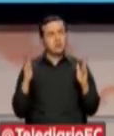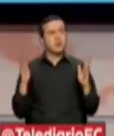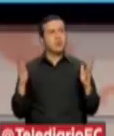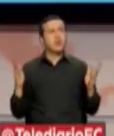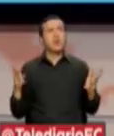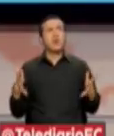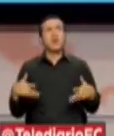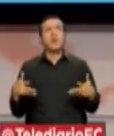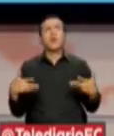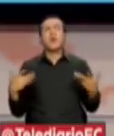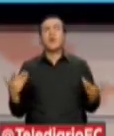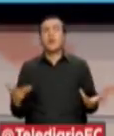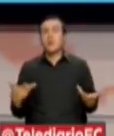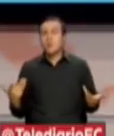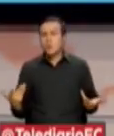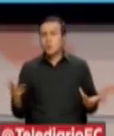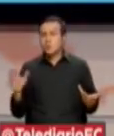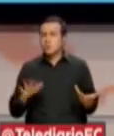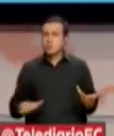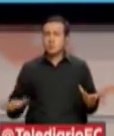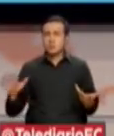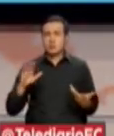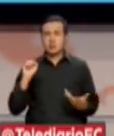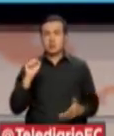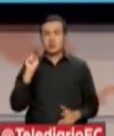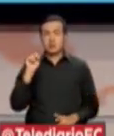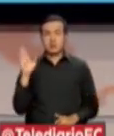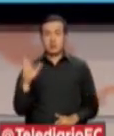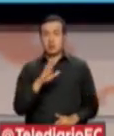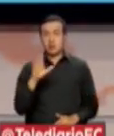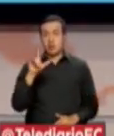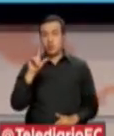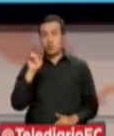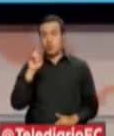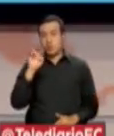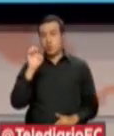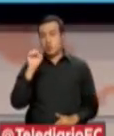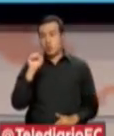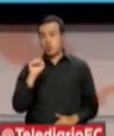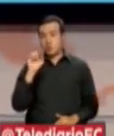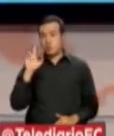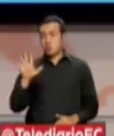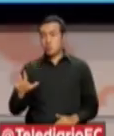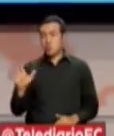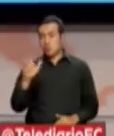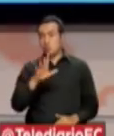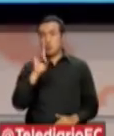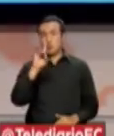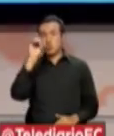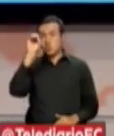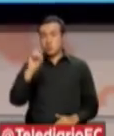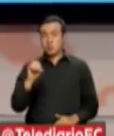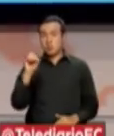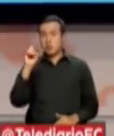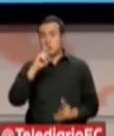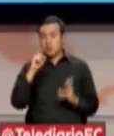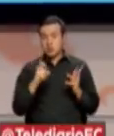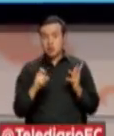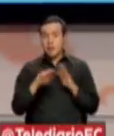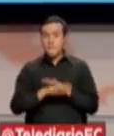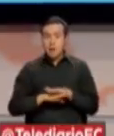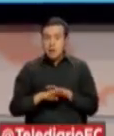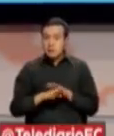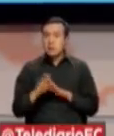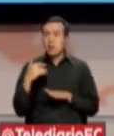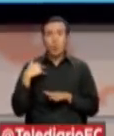es posible hemos dicho que la zona de san lorenzo y eloy alfaro tengan más del 80 por ciento de necesidades básicas insatisfechas